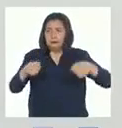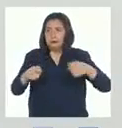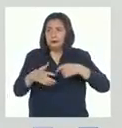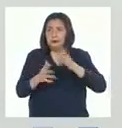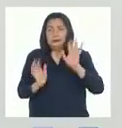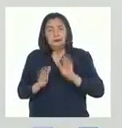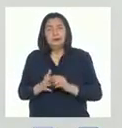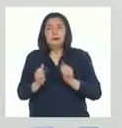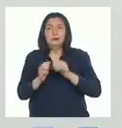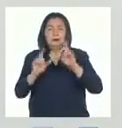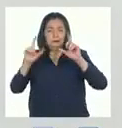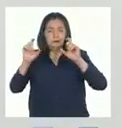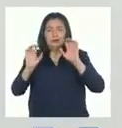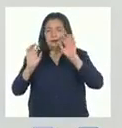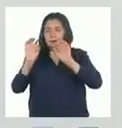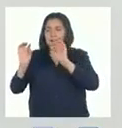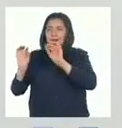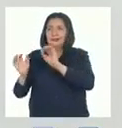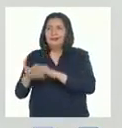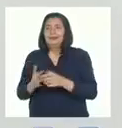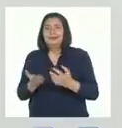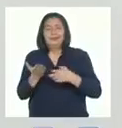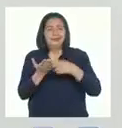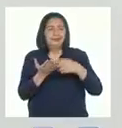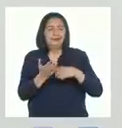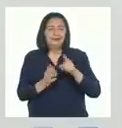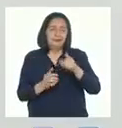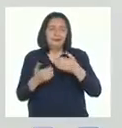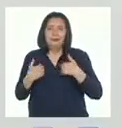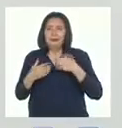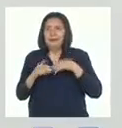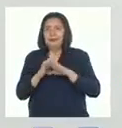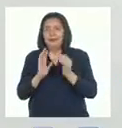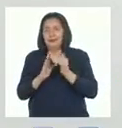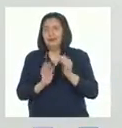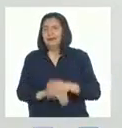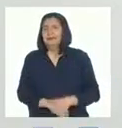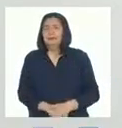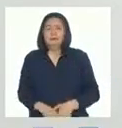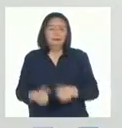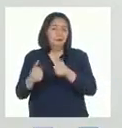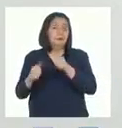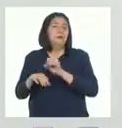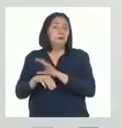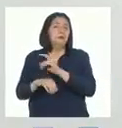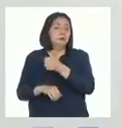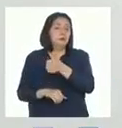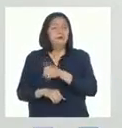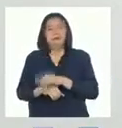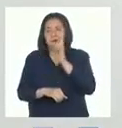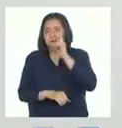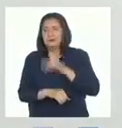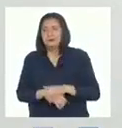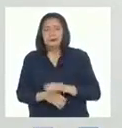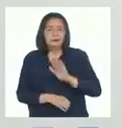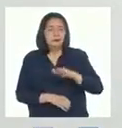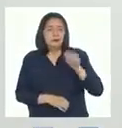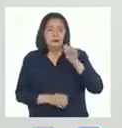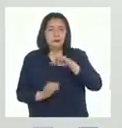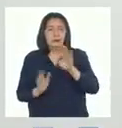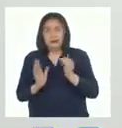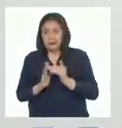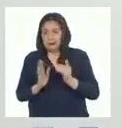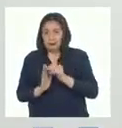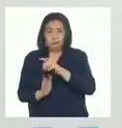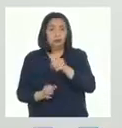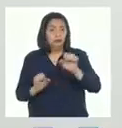y acompañarla con fotos o imágenes de revistas que tengas en tu casa. ¡Qué buenas sugerencias, profesor! Chicas y chicos en